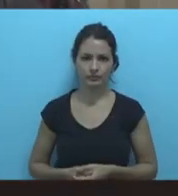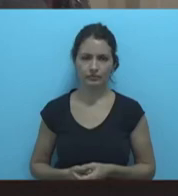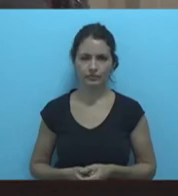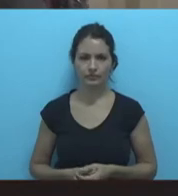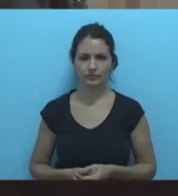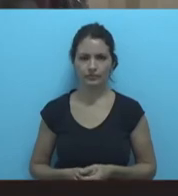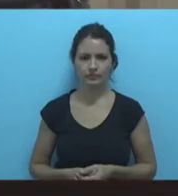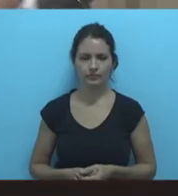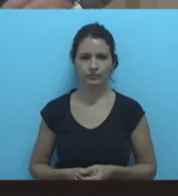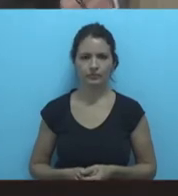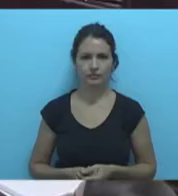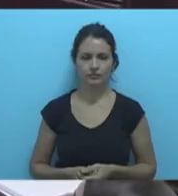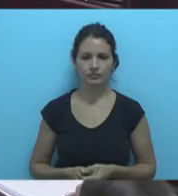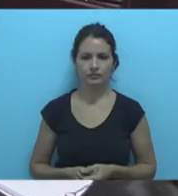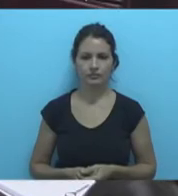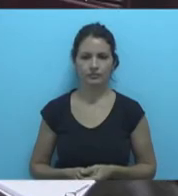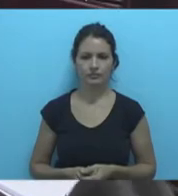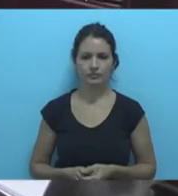Tiene la palabra Jimena Sen.